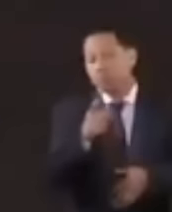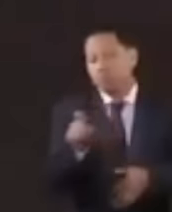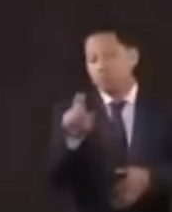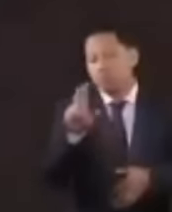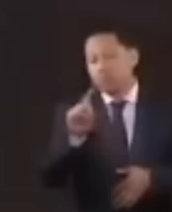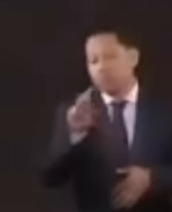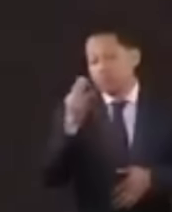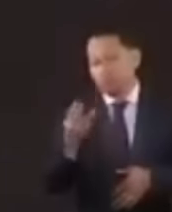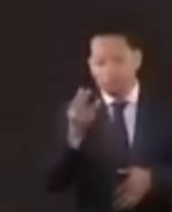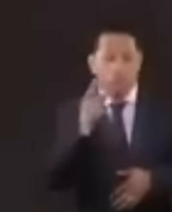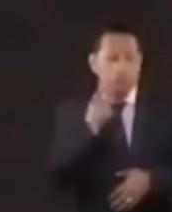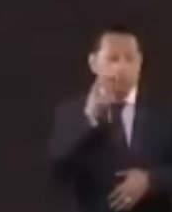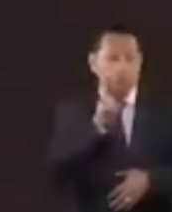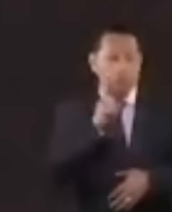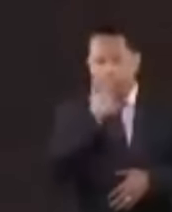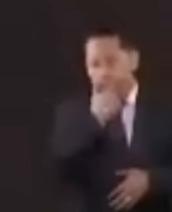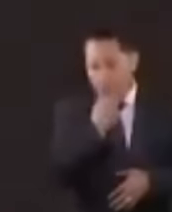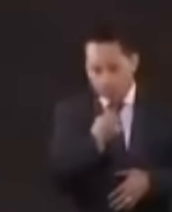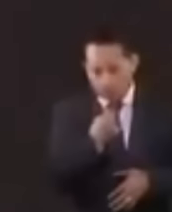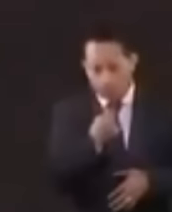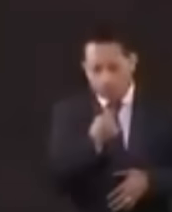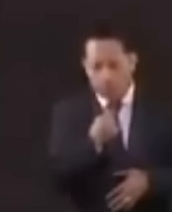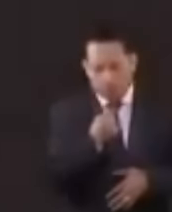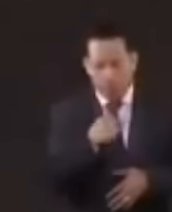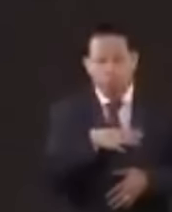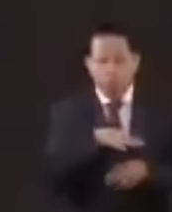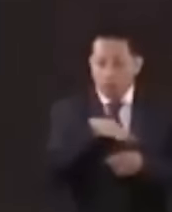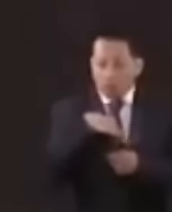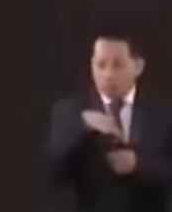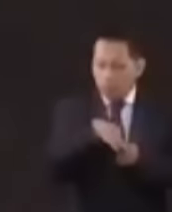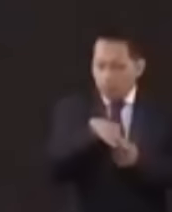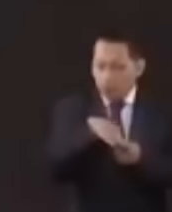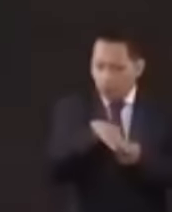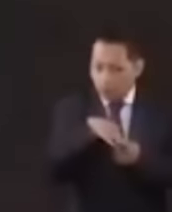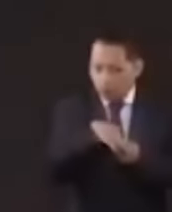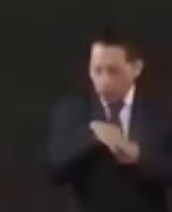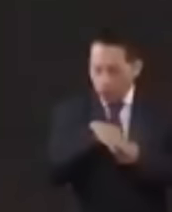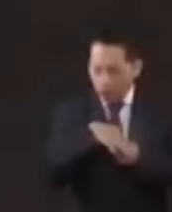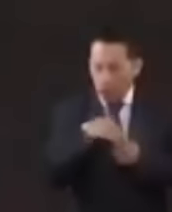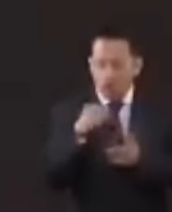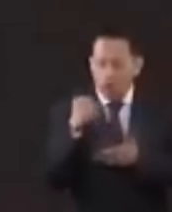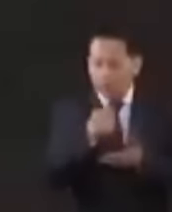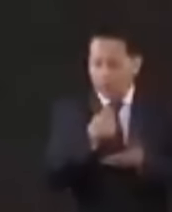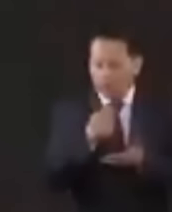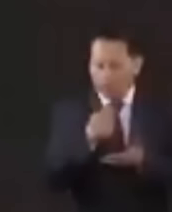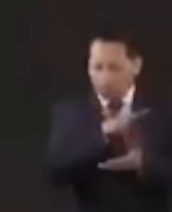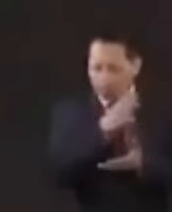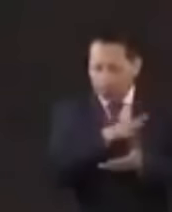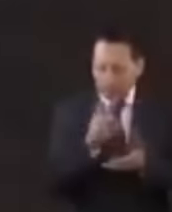133 diputadas y diputados votaron en contra del presupuesto en lo